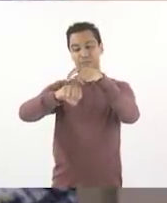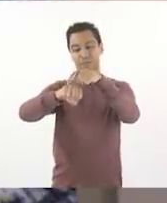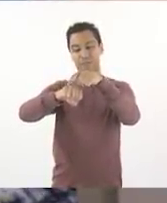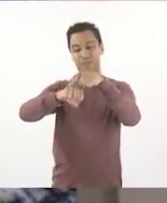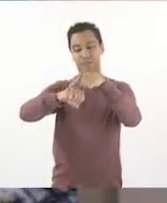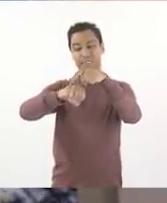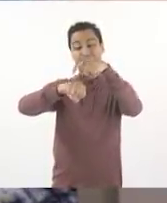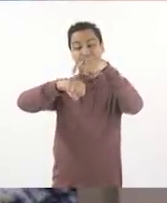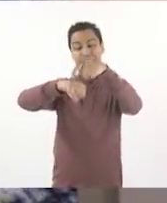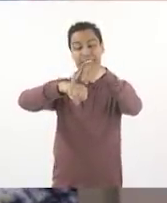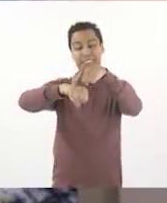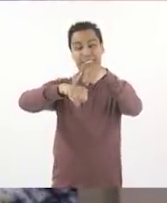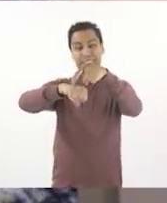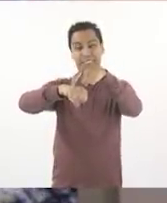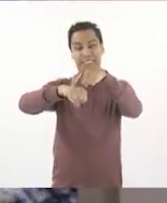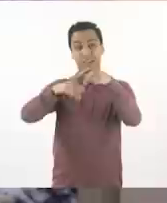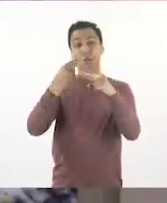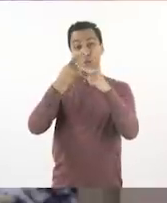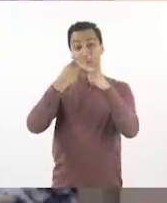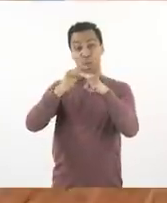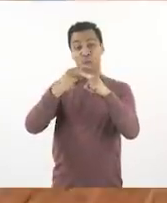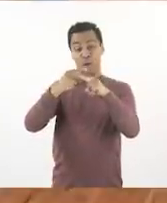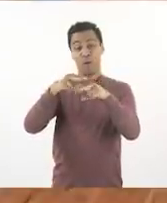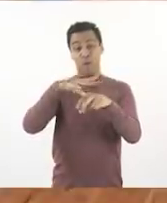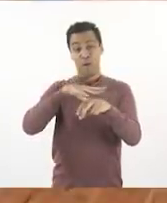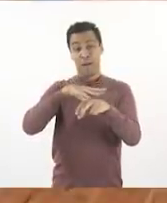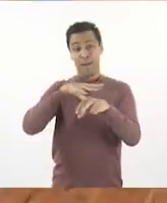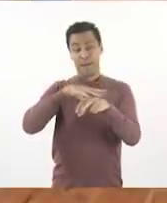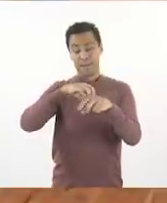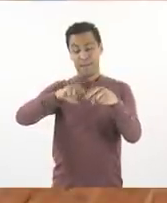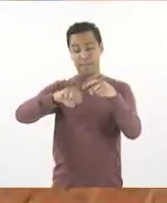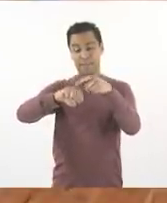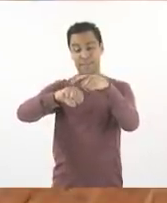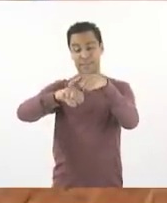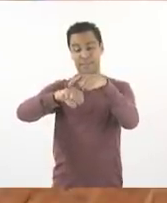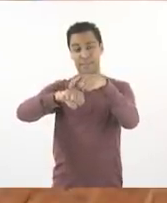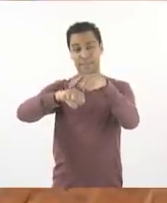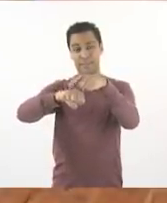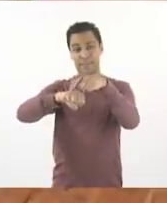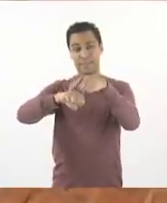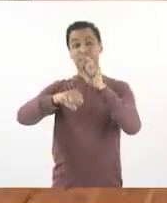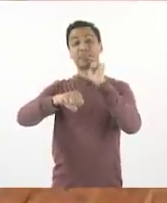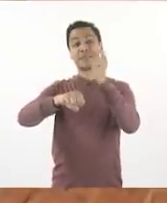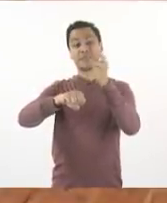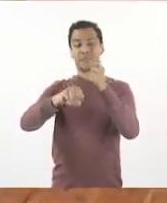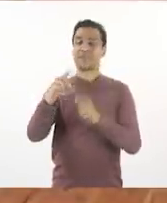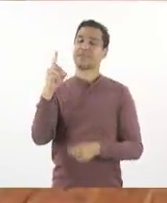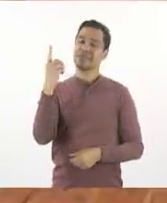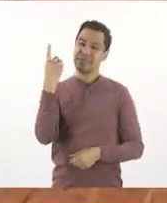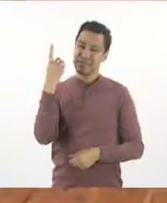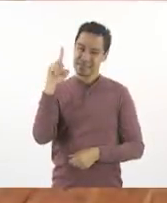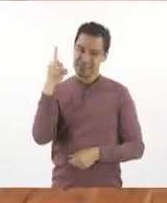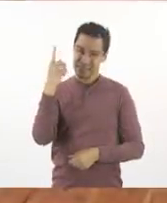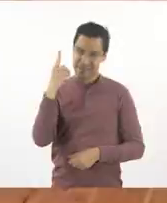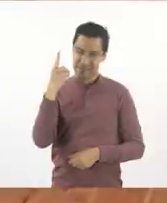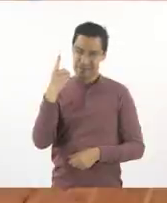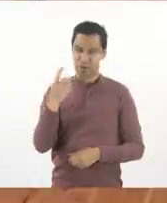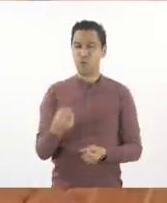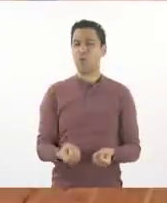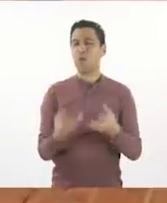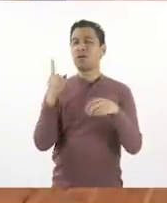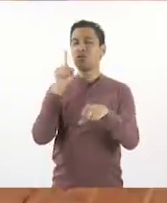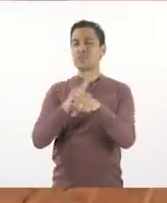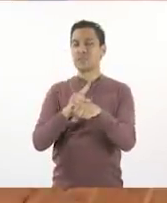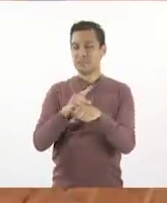octubre, noviembre, diciembre. Cayó aquí en mi huesito. ¿Y es el último? Y es el último mes del año. Tiene